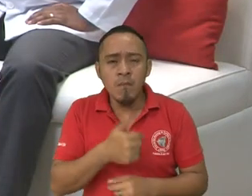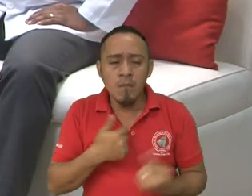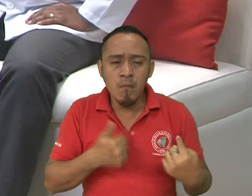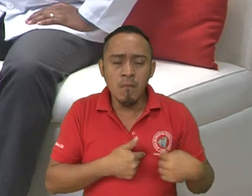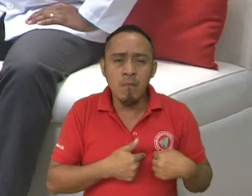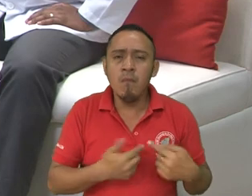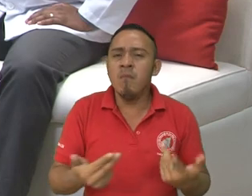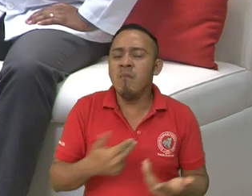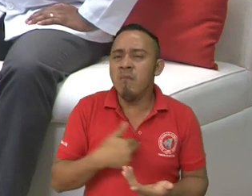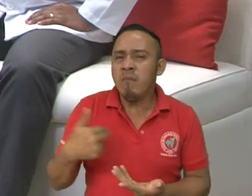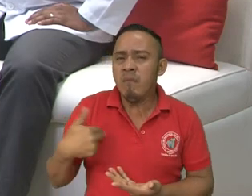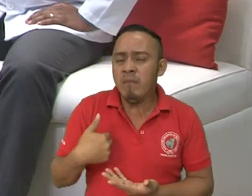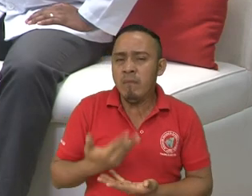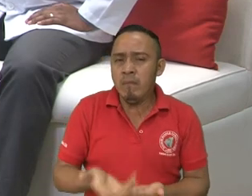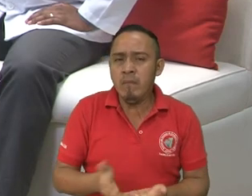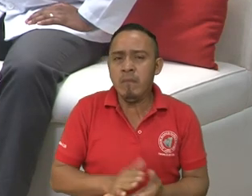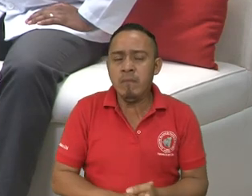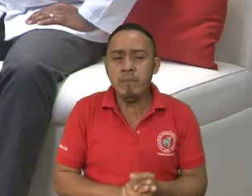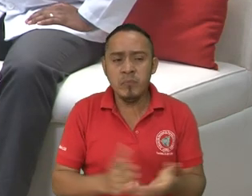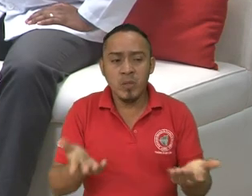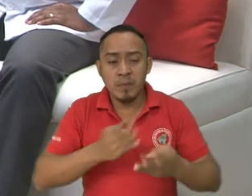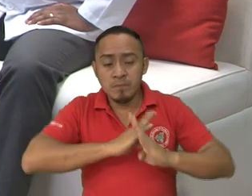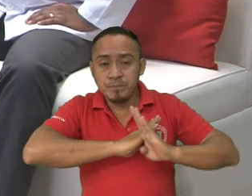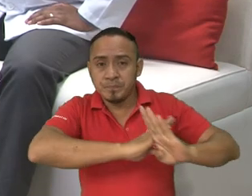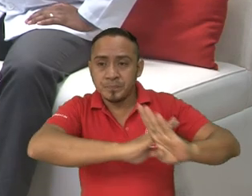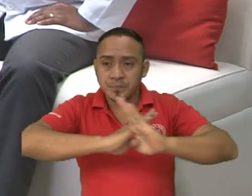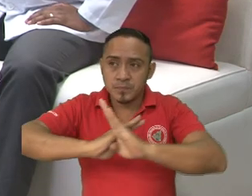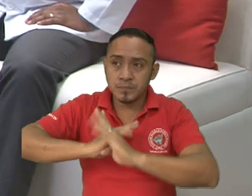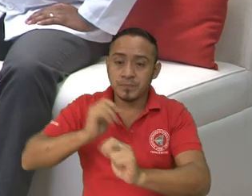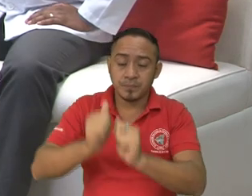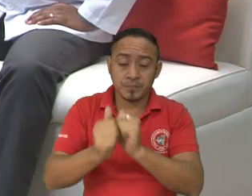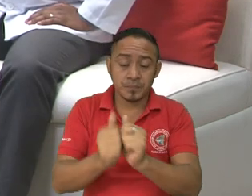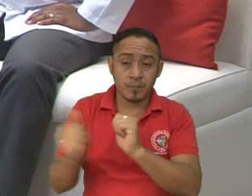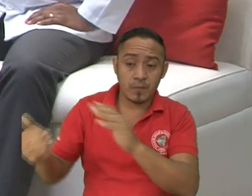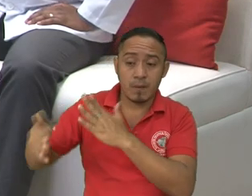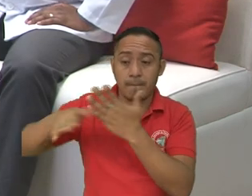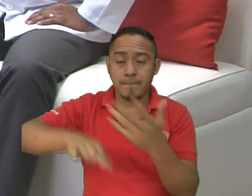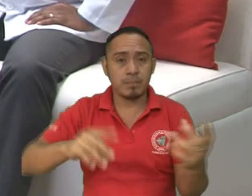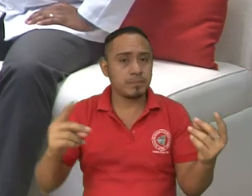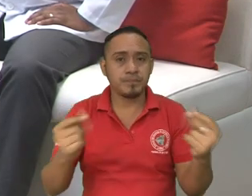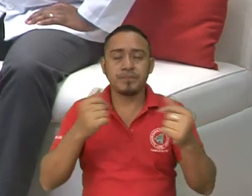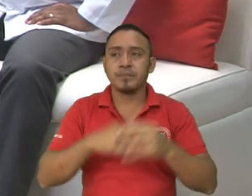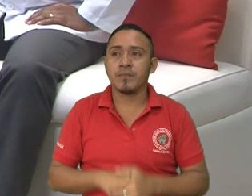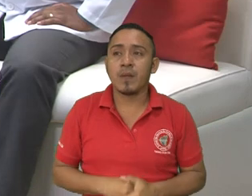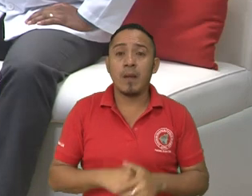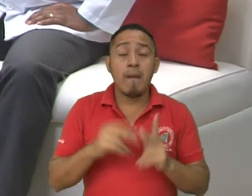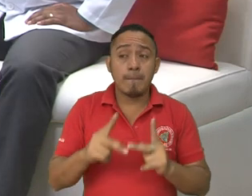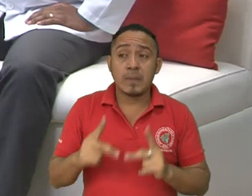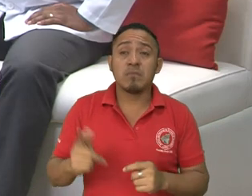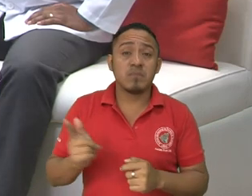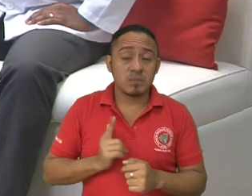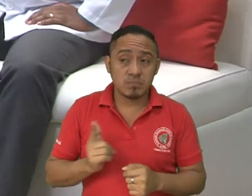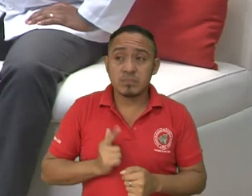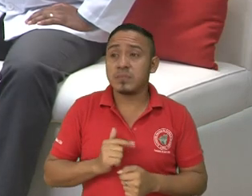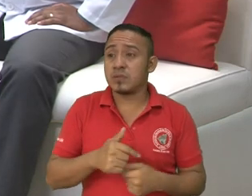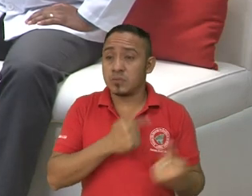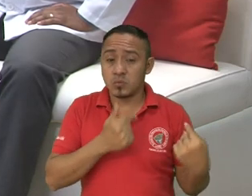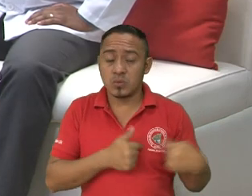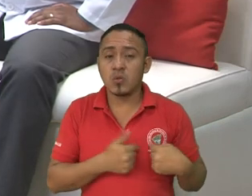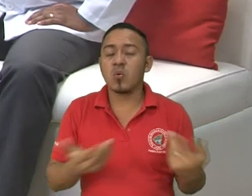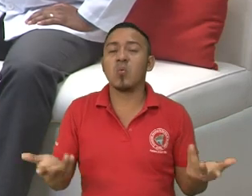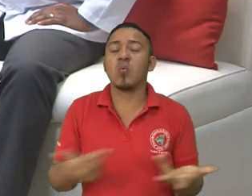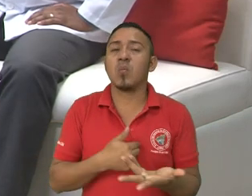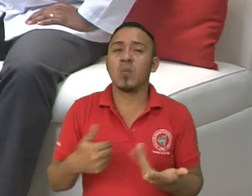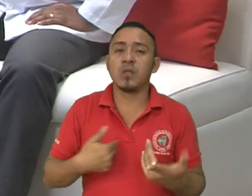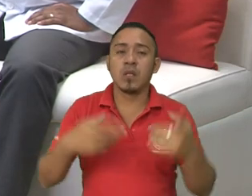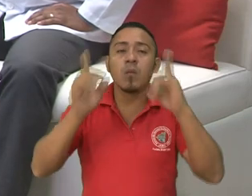hacen los médicos? Precisamente para evitar una muerte súbita. Y una persona que tiene problemas en el corazón, ¿cómo se